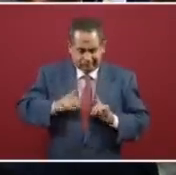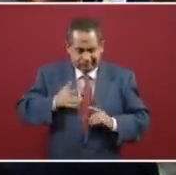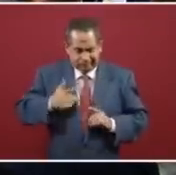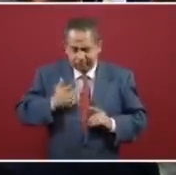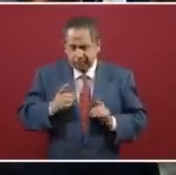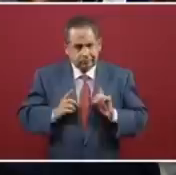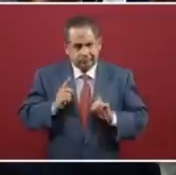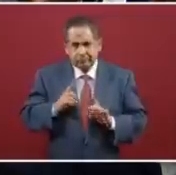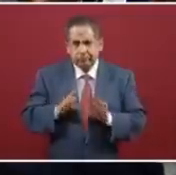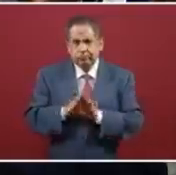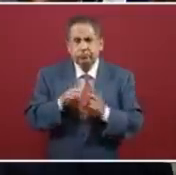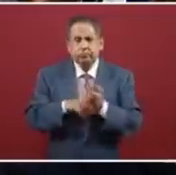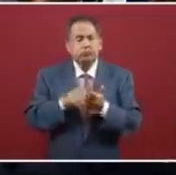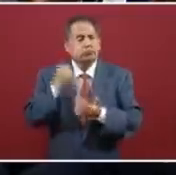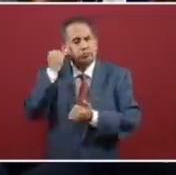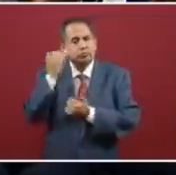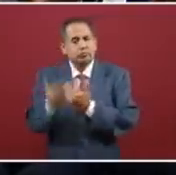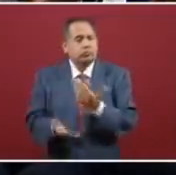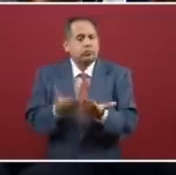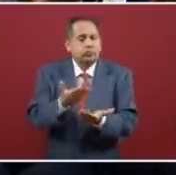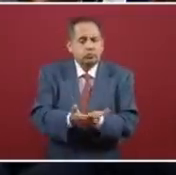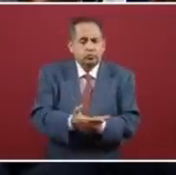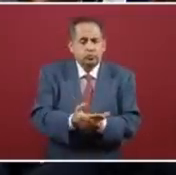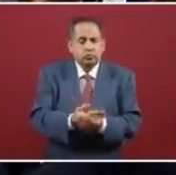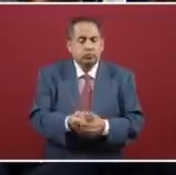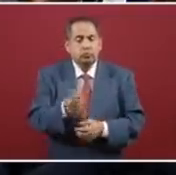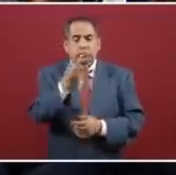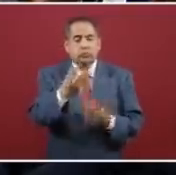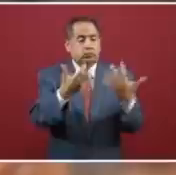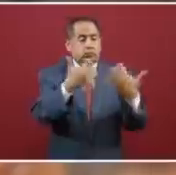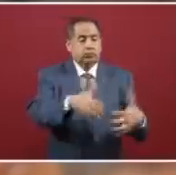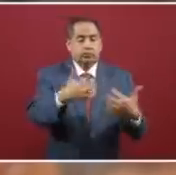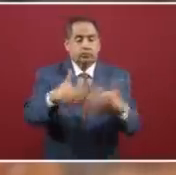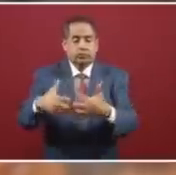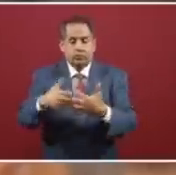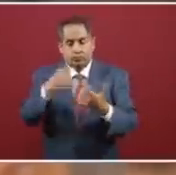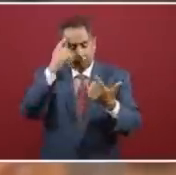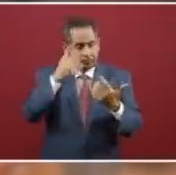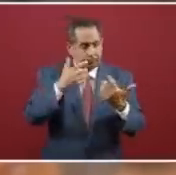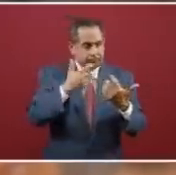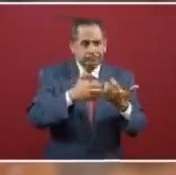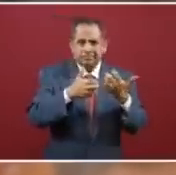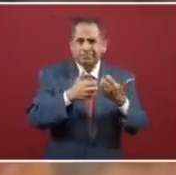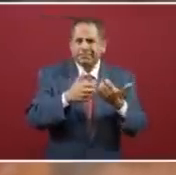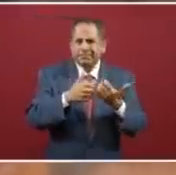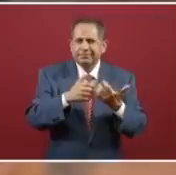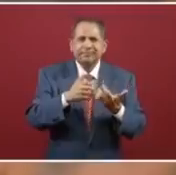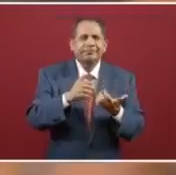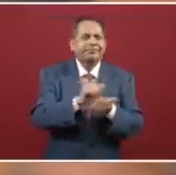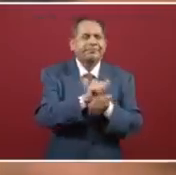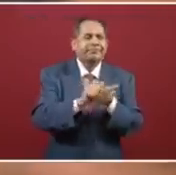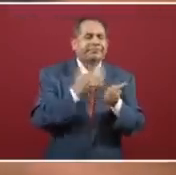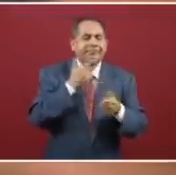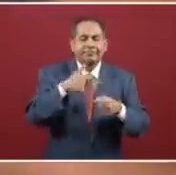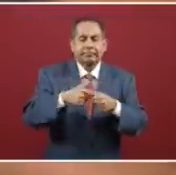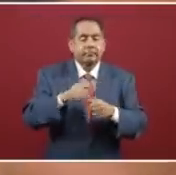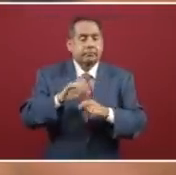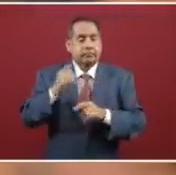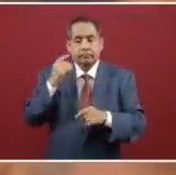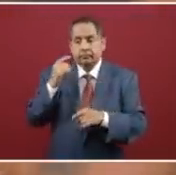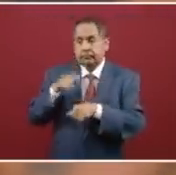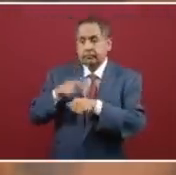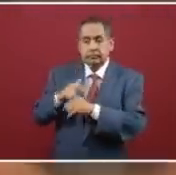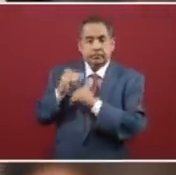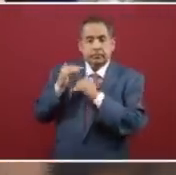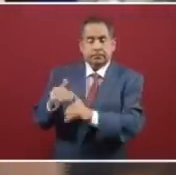las propuestas que iban a entregar las cuatro empresas para la construcción de la refinería el plazo venció el